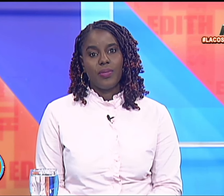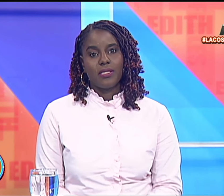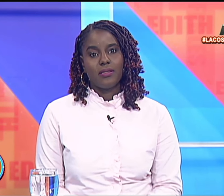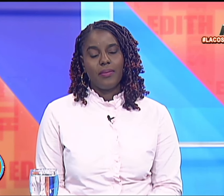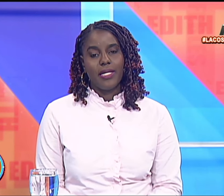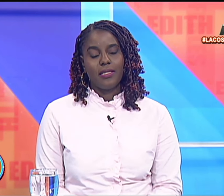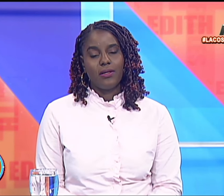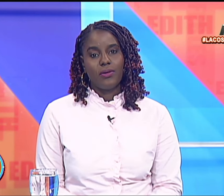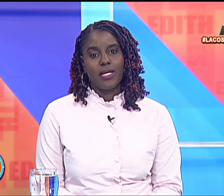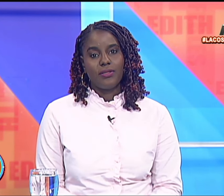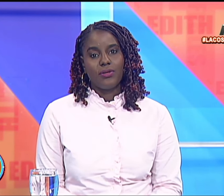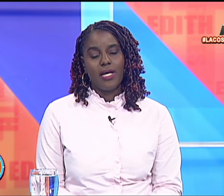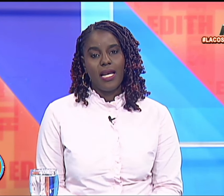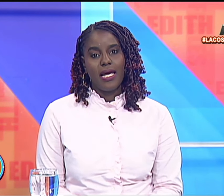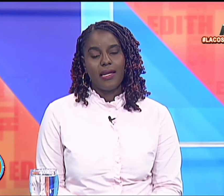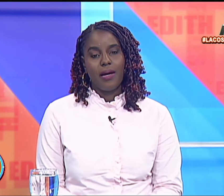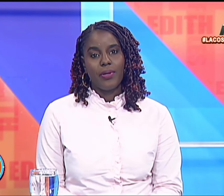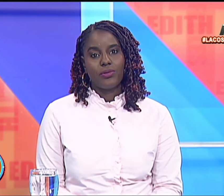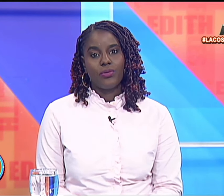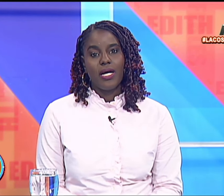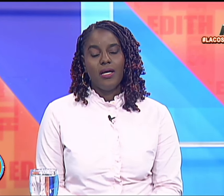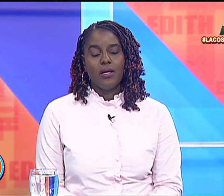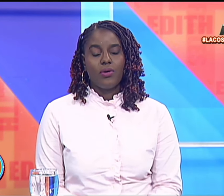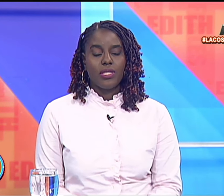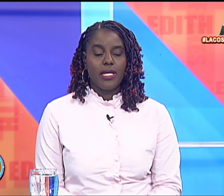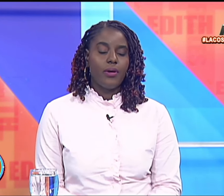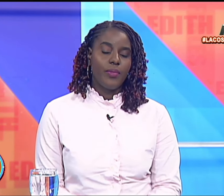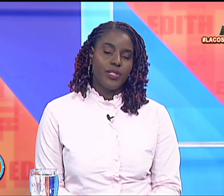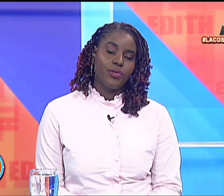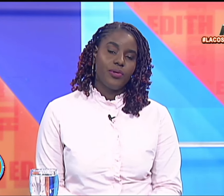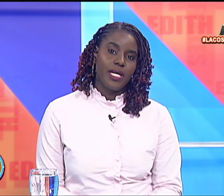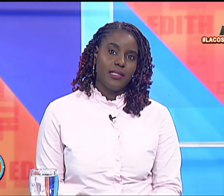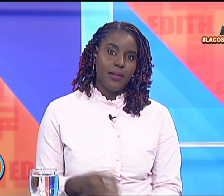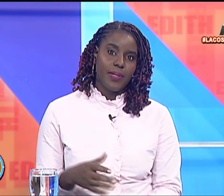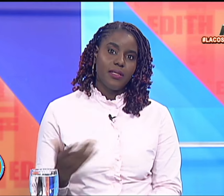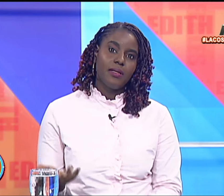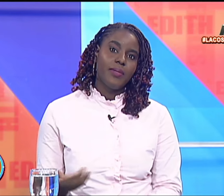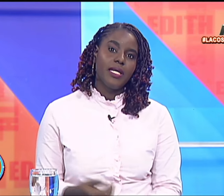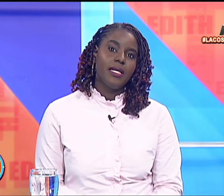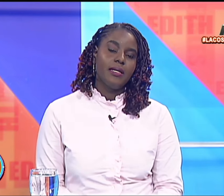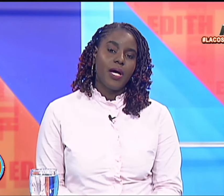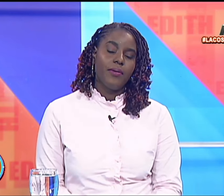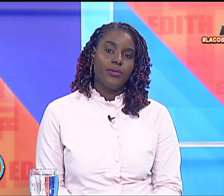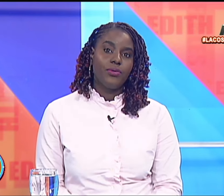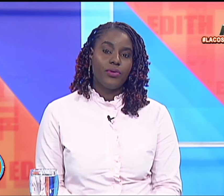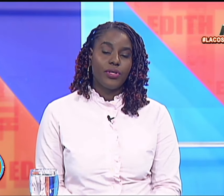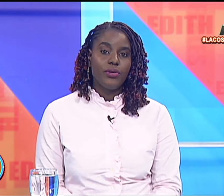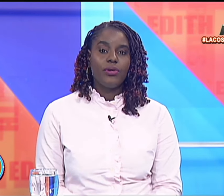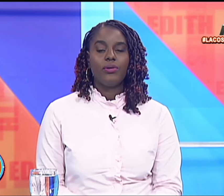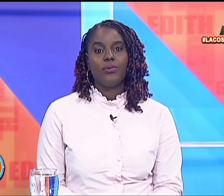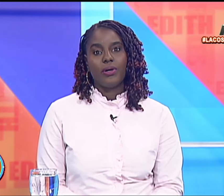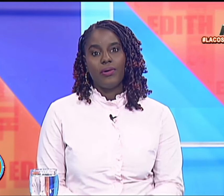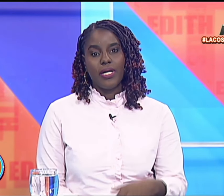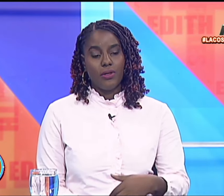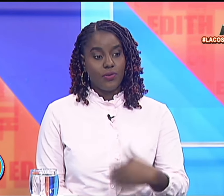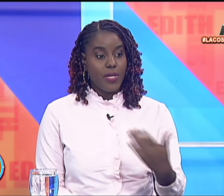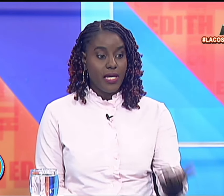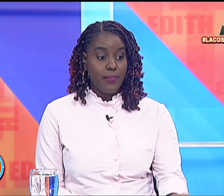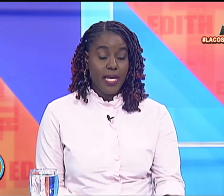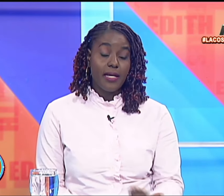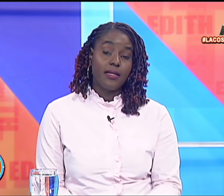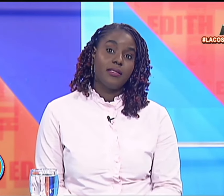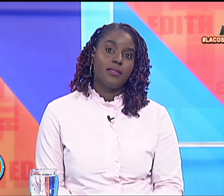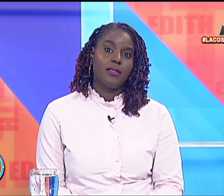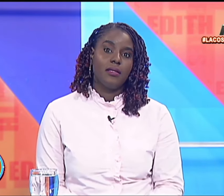consideración precisamente con relación a la reapertura del comercio con Haití. A partir de mañana va a haber un corredor, luego